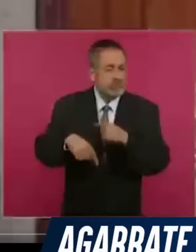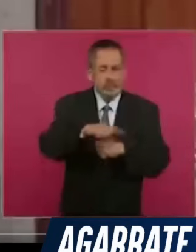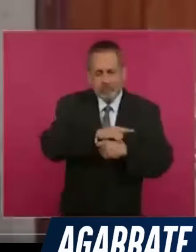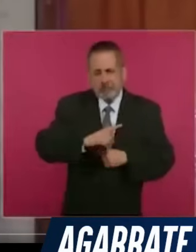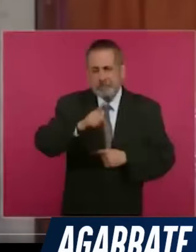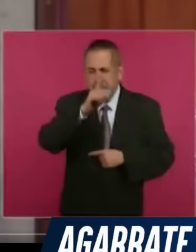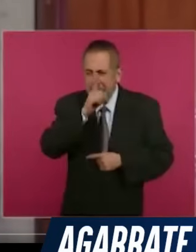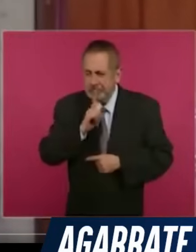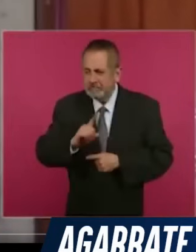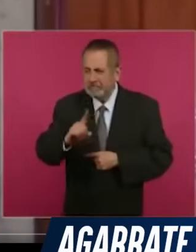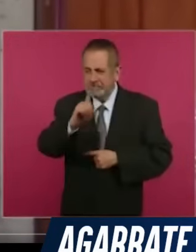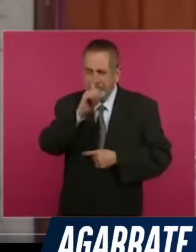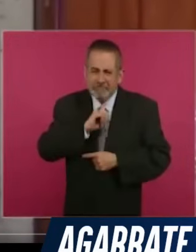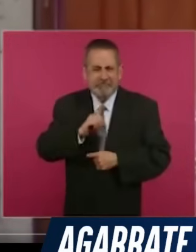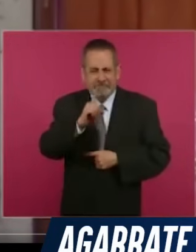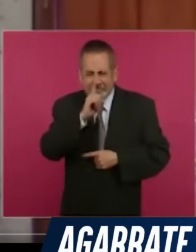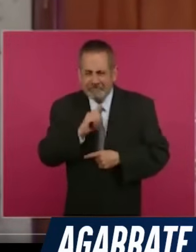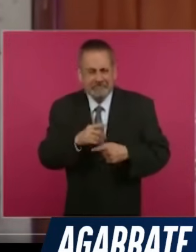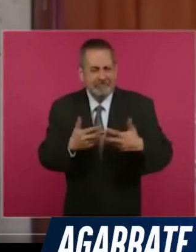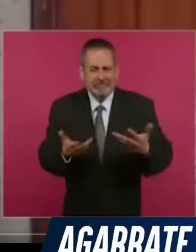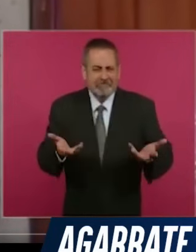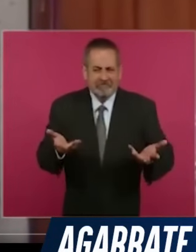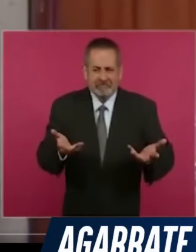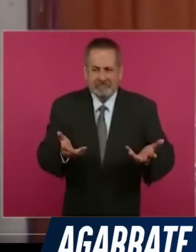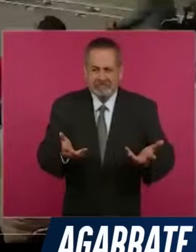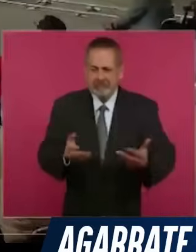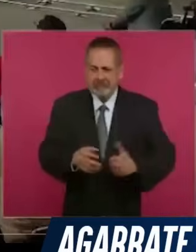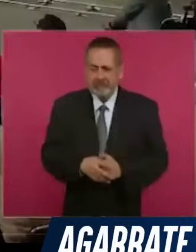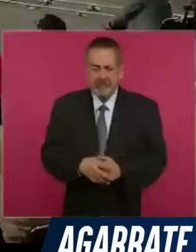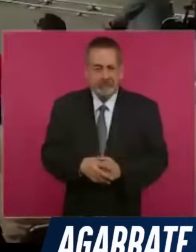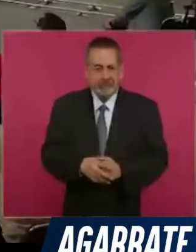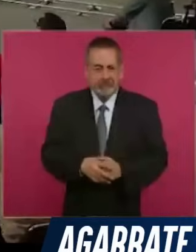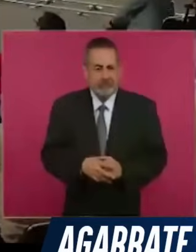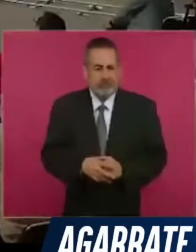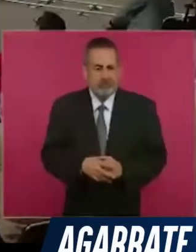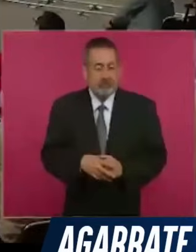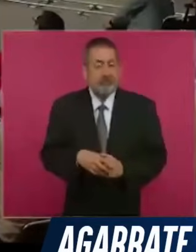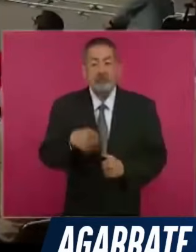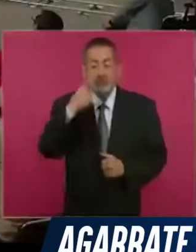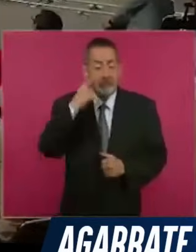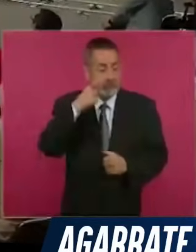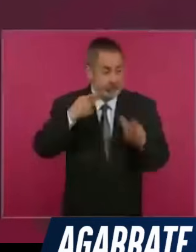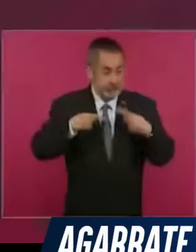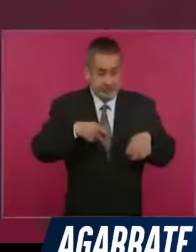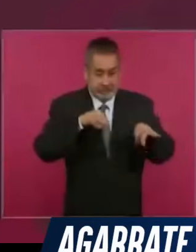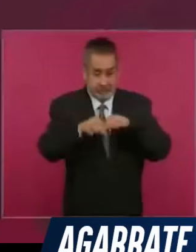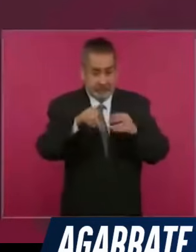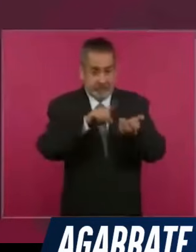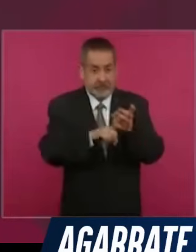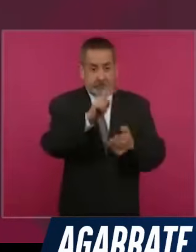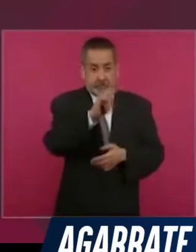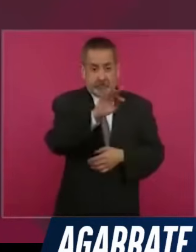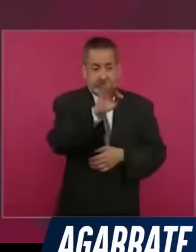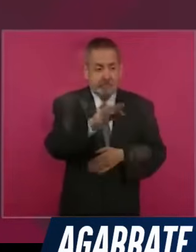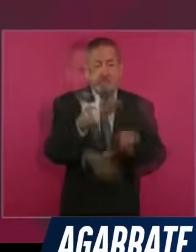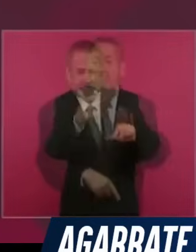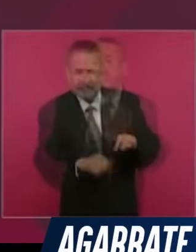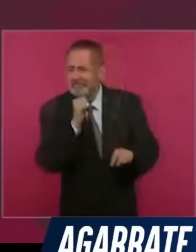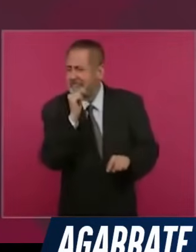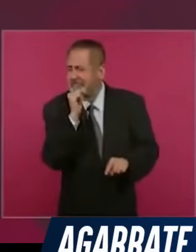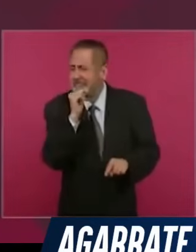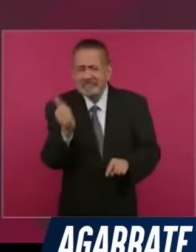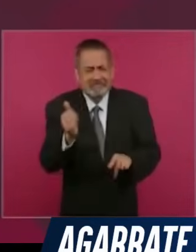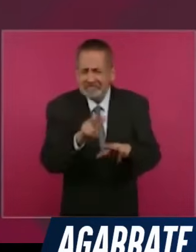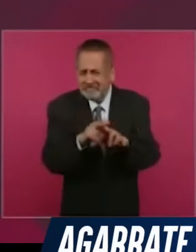mentir, de decir, es que se afecta a los trabajadores. No, a ningún trabajador se le